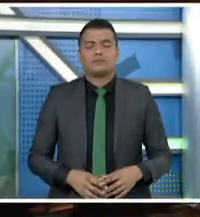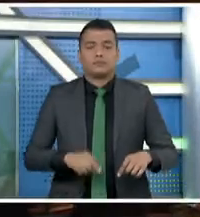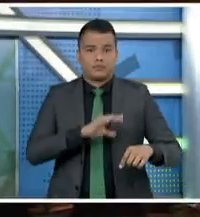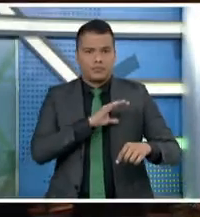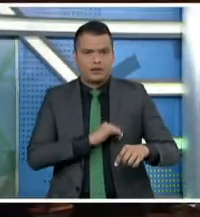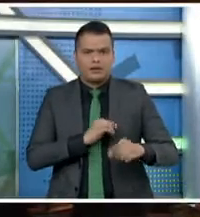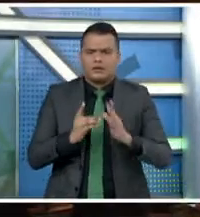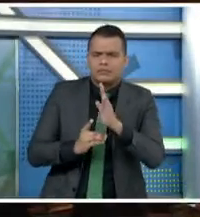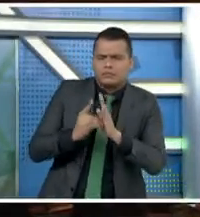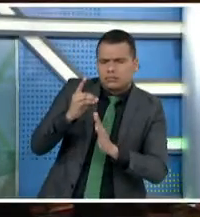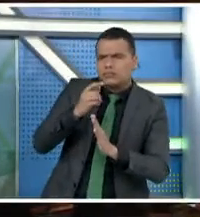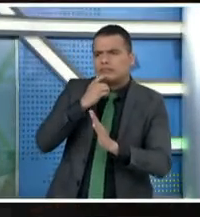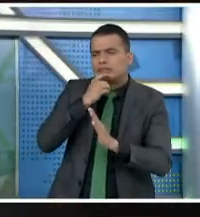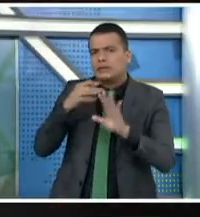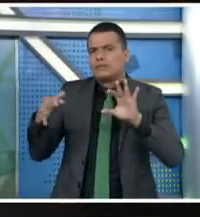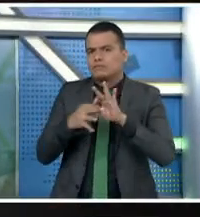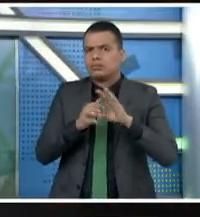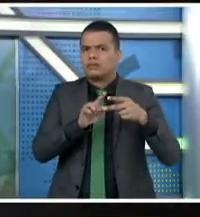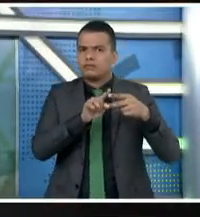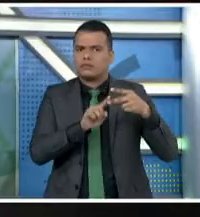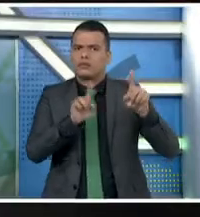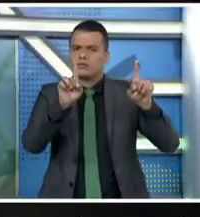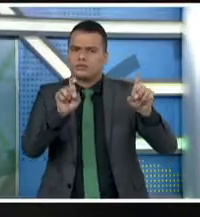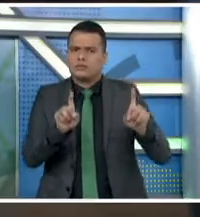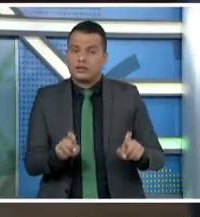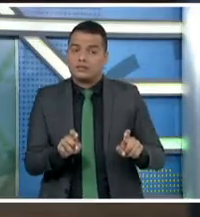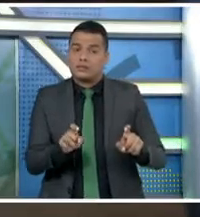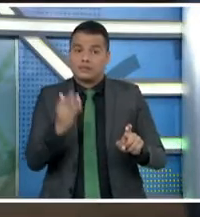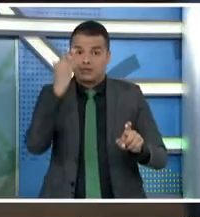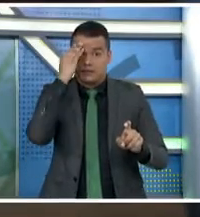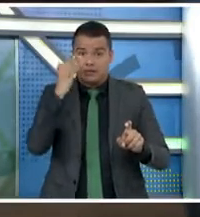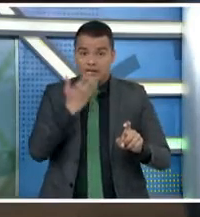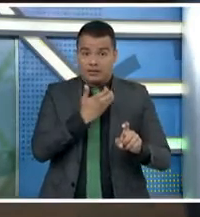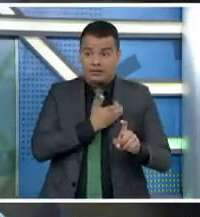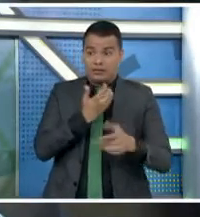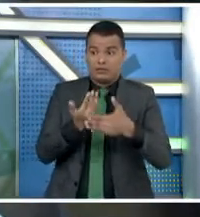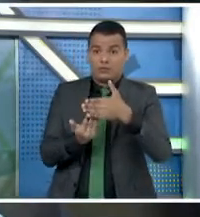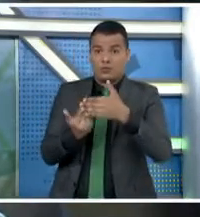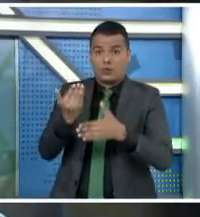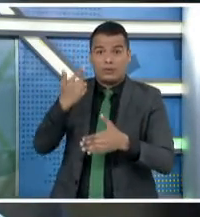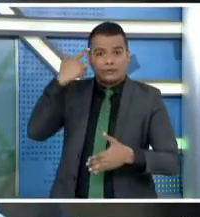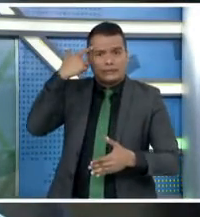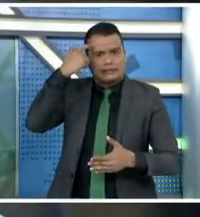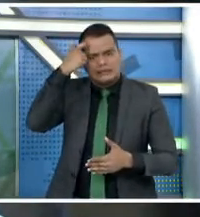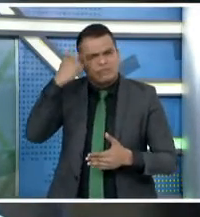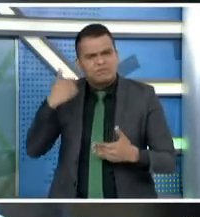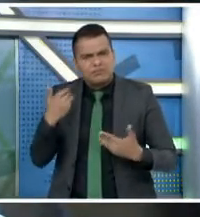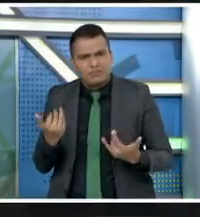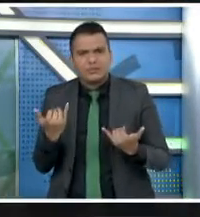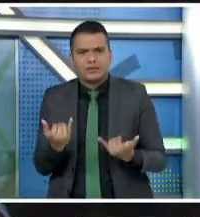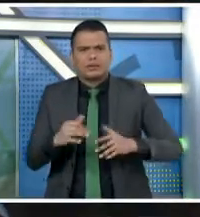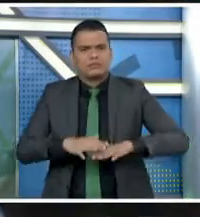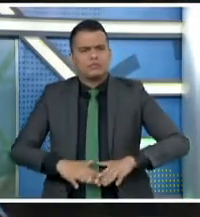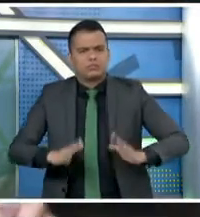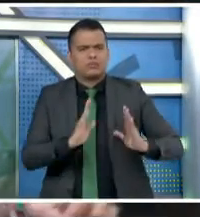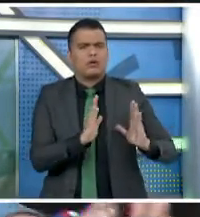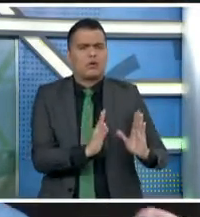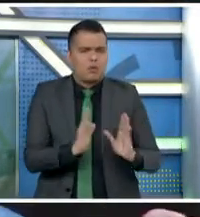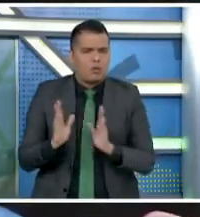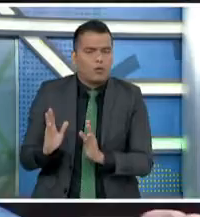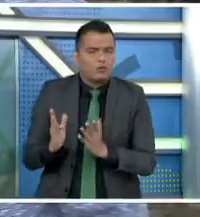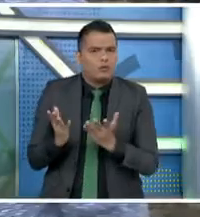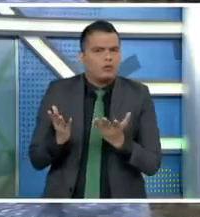cali conlleva dos temas importantes para los ciudadanos es por eso que los retos del alcalde entrante están enmarcados en el ordenamiento territorial es decir